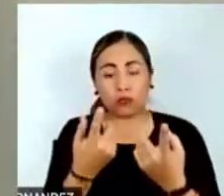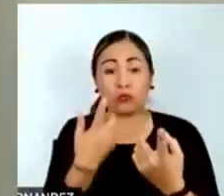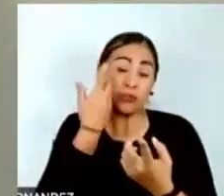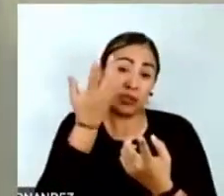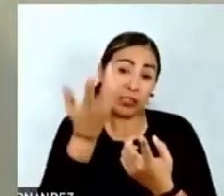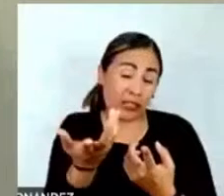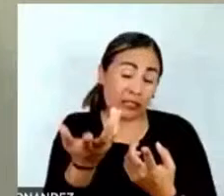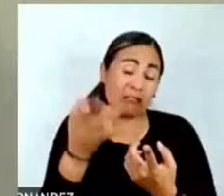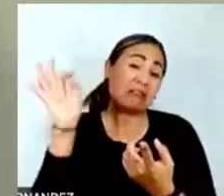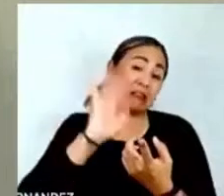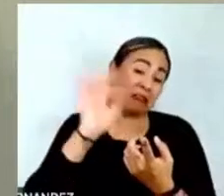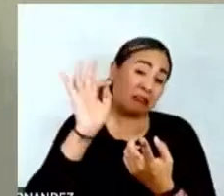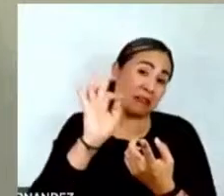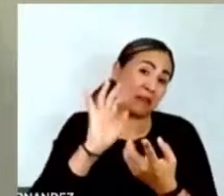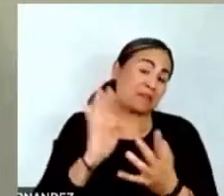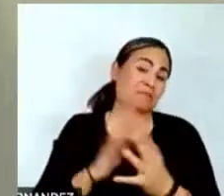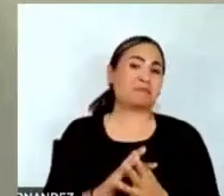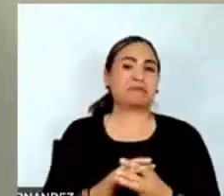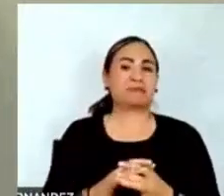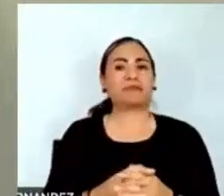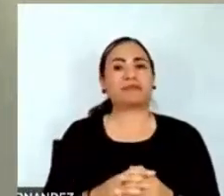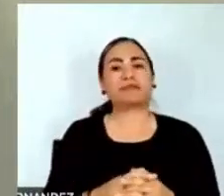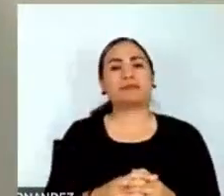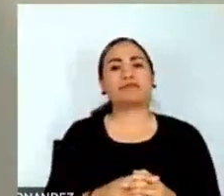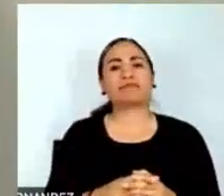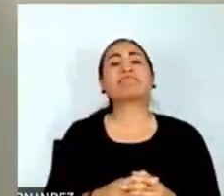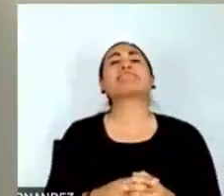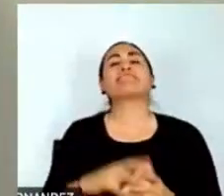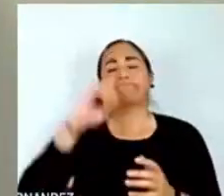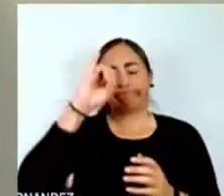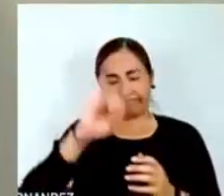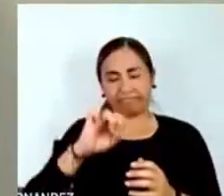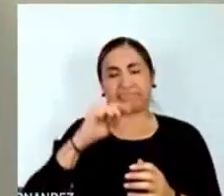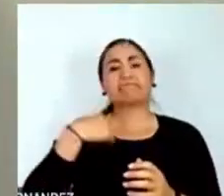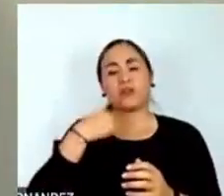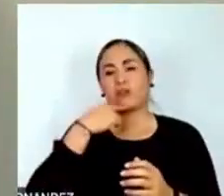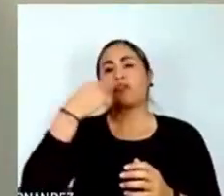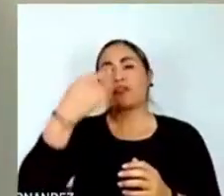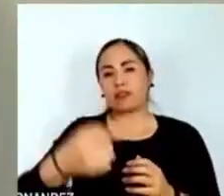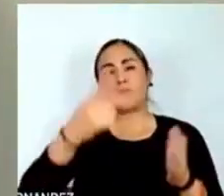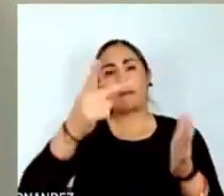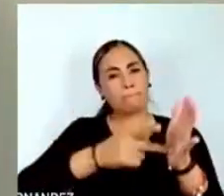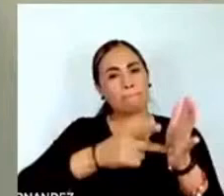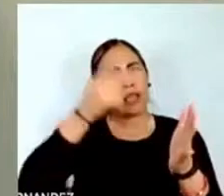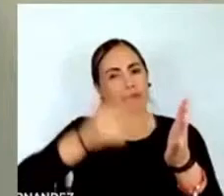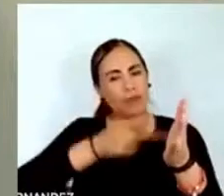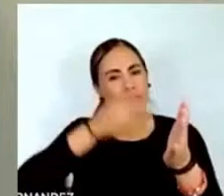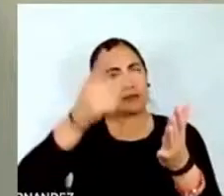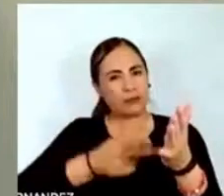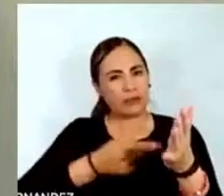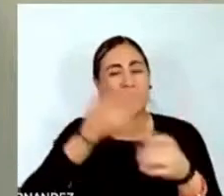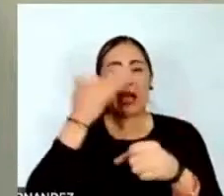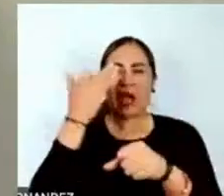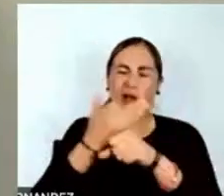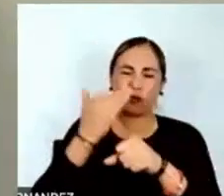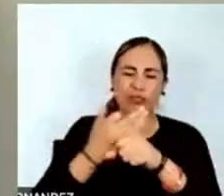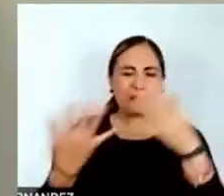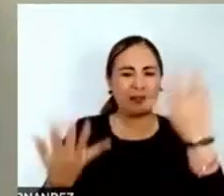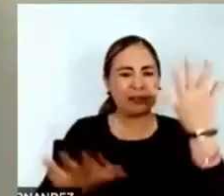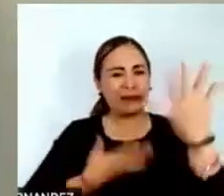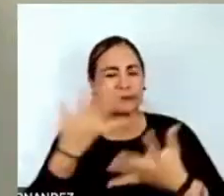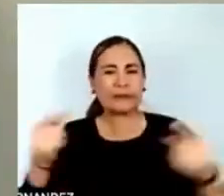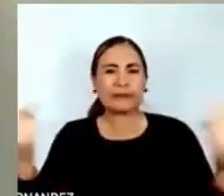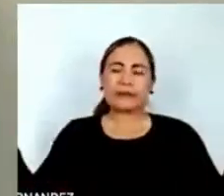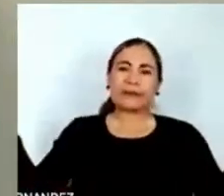Nos encontramos, lo he dicho ya varias veces, en una de las grandes encrucijadas de nuestra historia, de